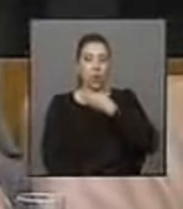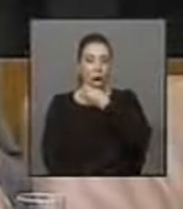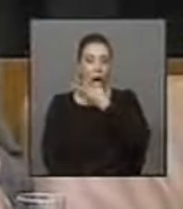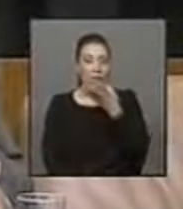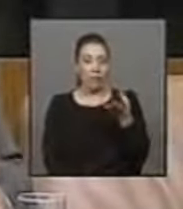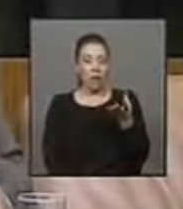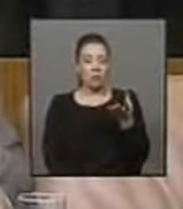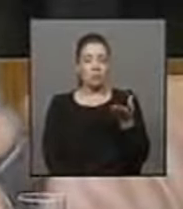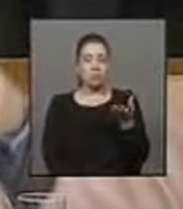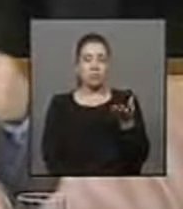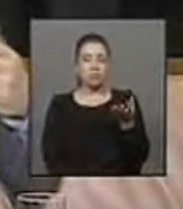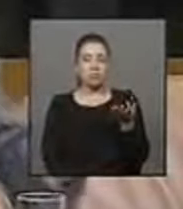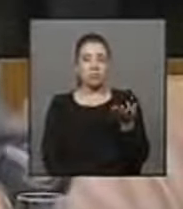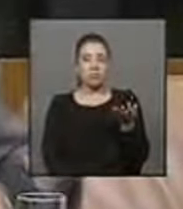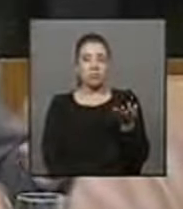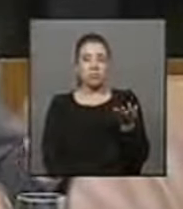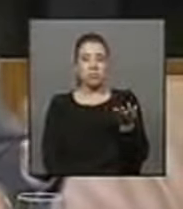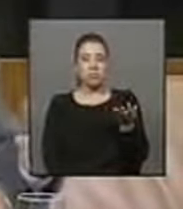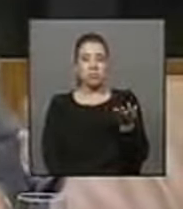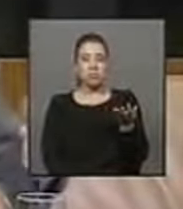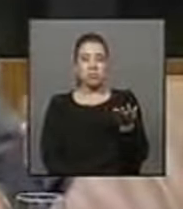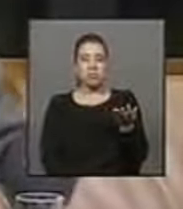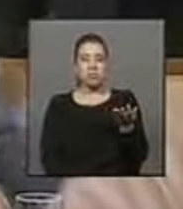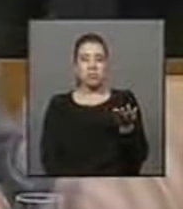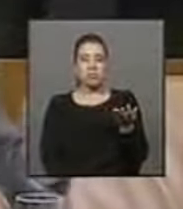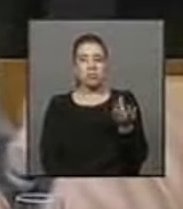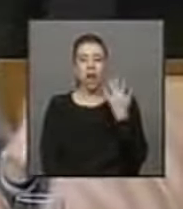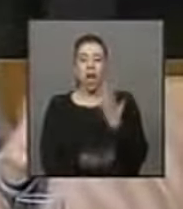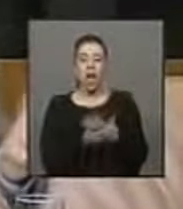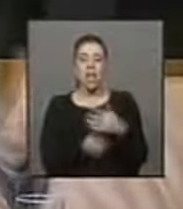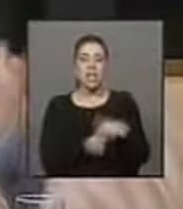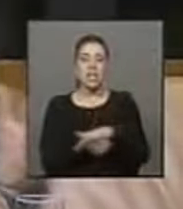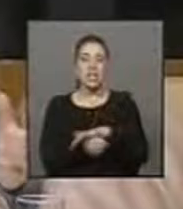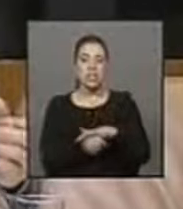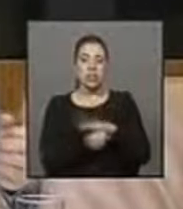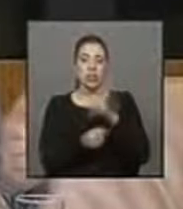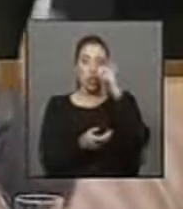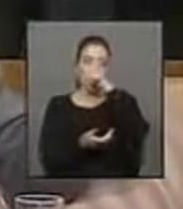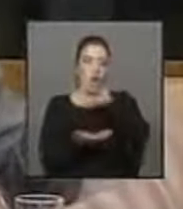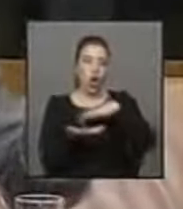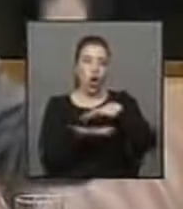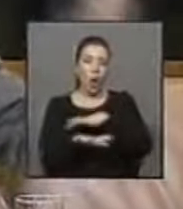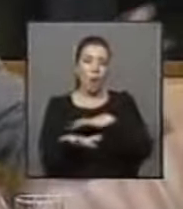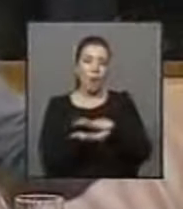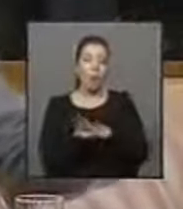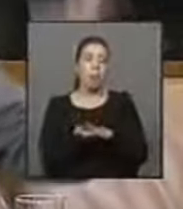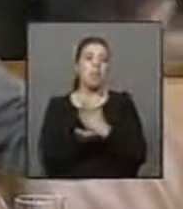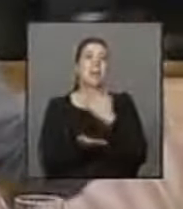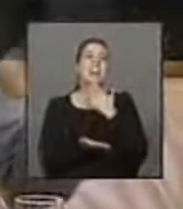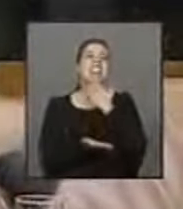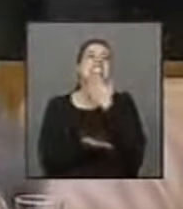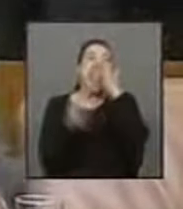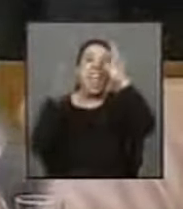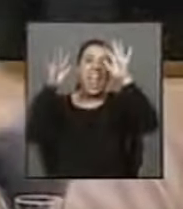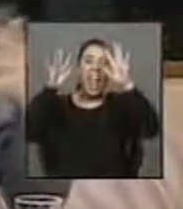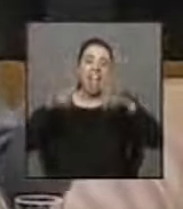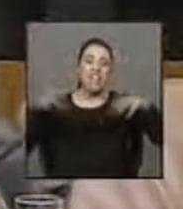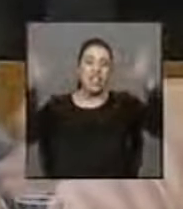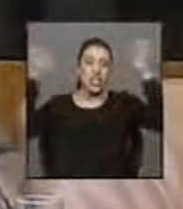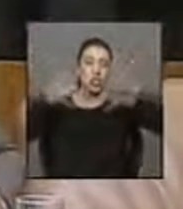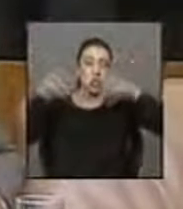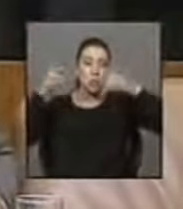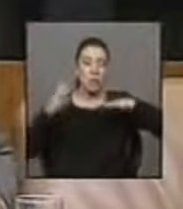potentemente, definitivamente hay situaciones complejas. La nieve, la escarcha, la lluvia. La escarcha